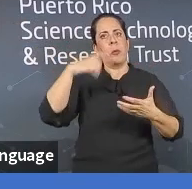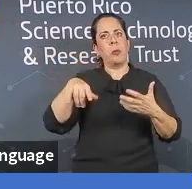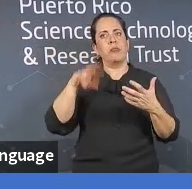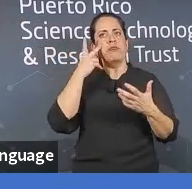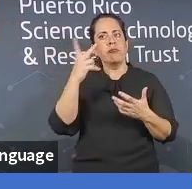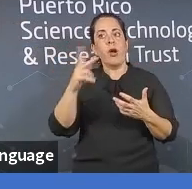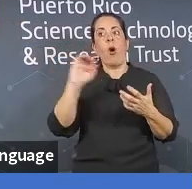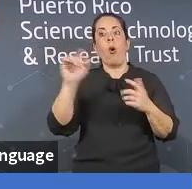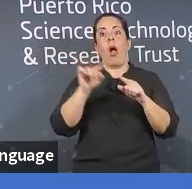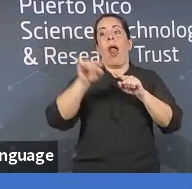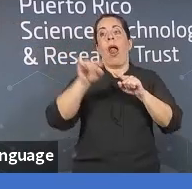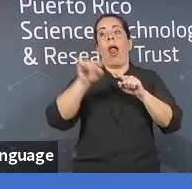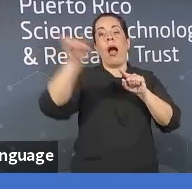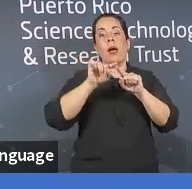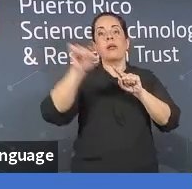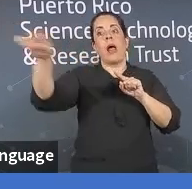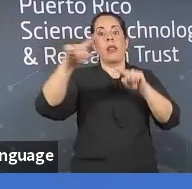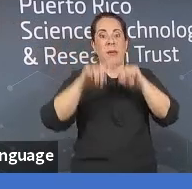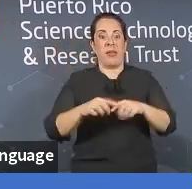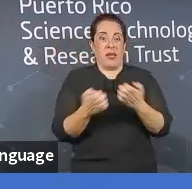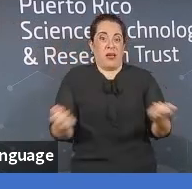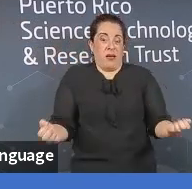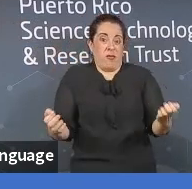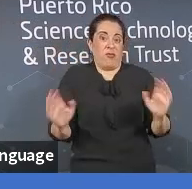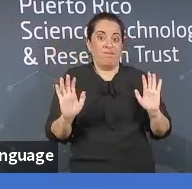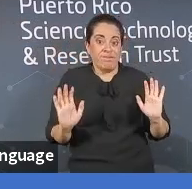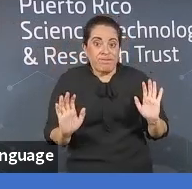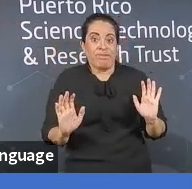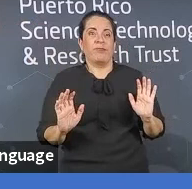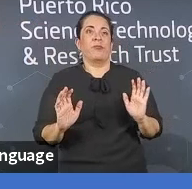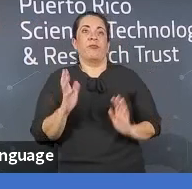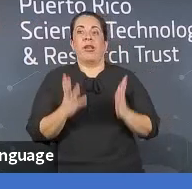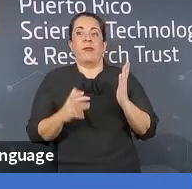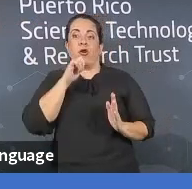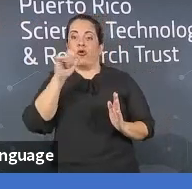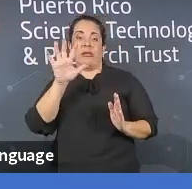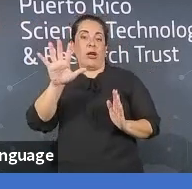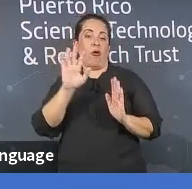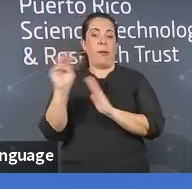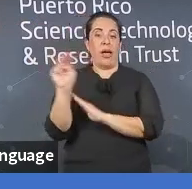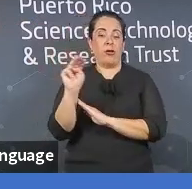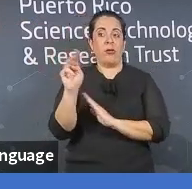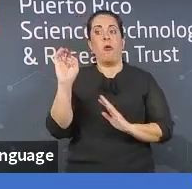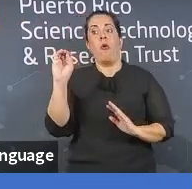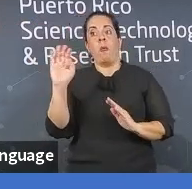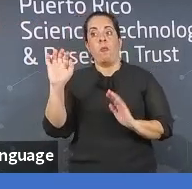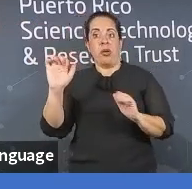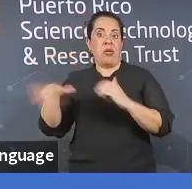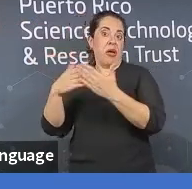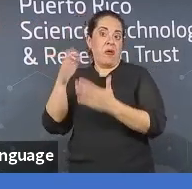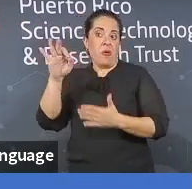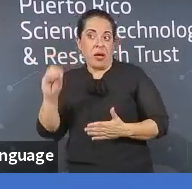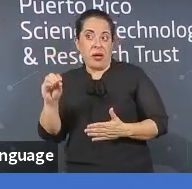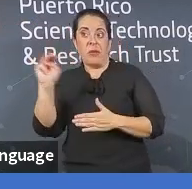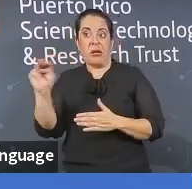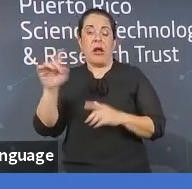el alcance va a depender de su equipo. Puede ser un equipo que no alcanza 5 metros o puede alcanzar hasta 90 metros, dependiendo del